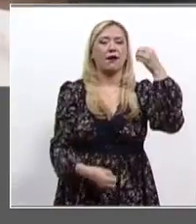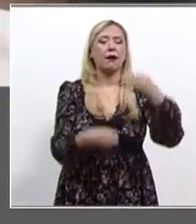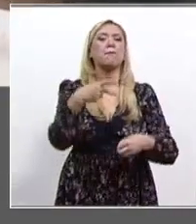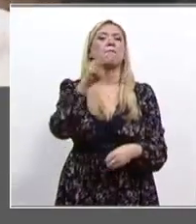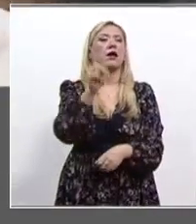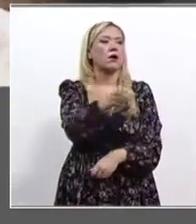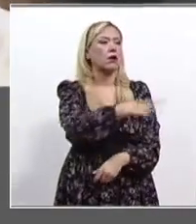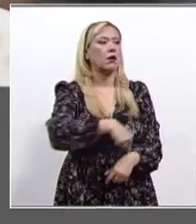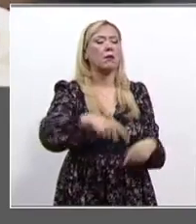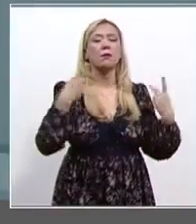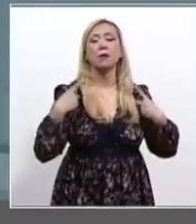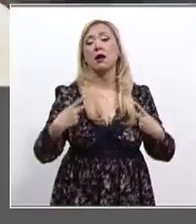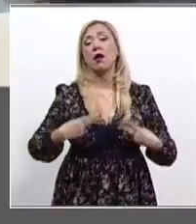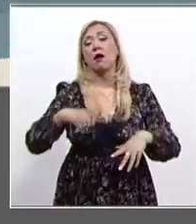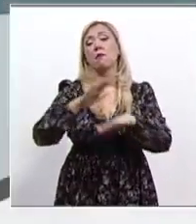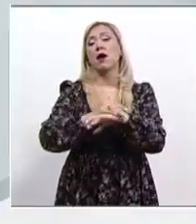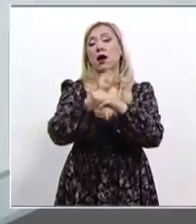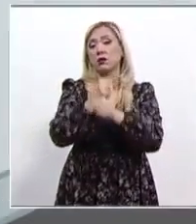vulnerables.